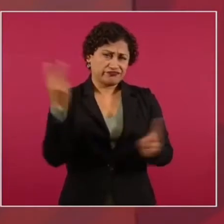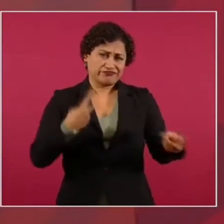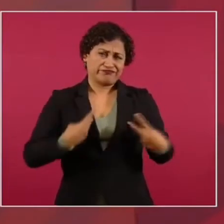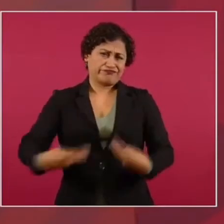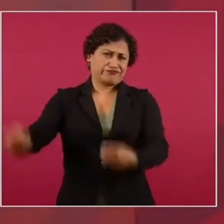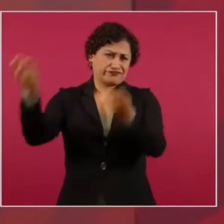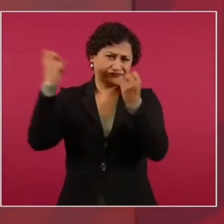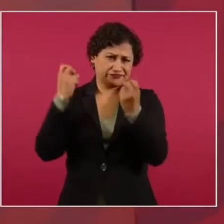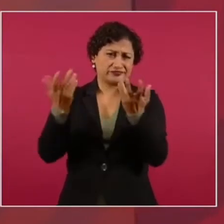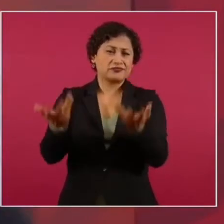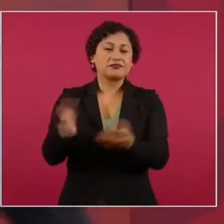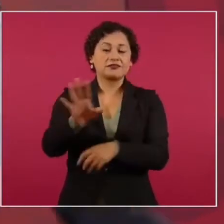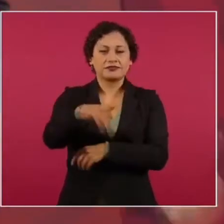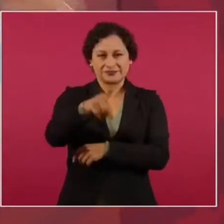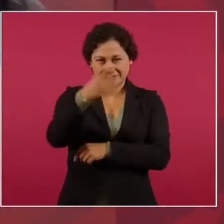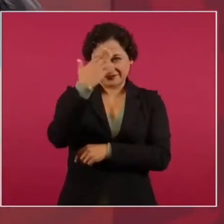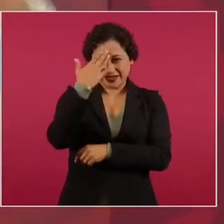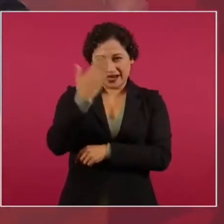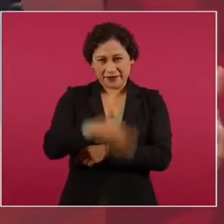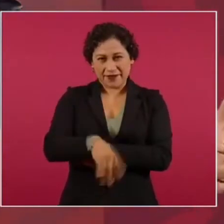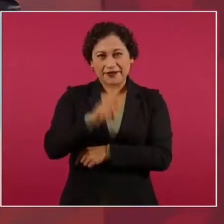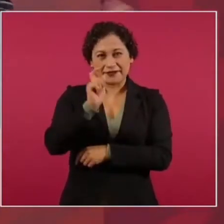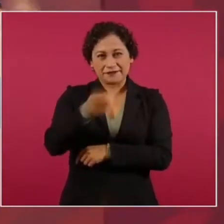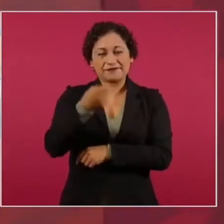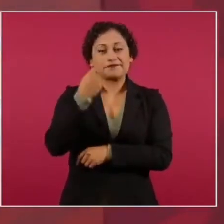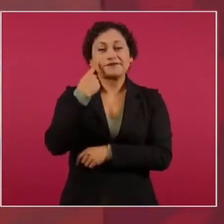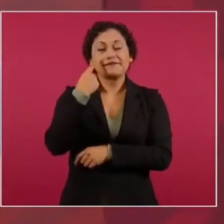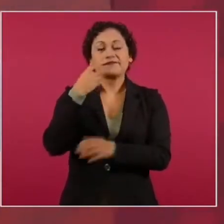¿Saben qué hicieron? Cerraron